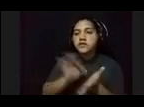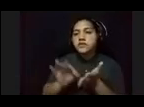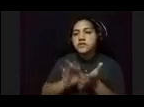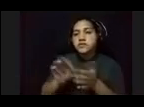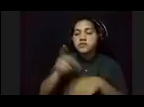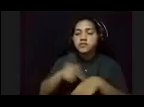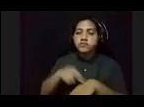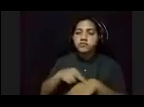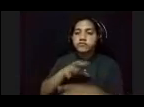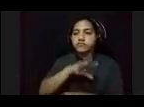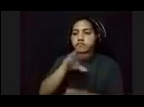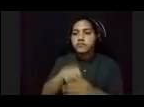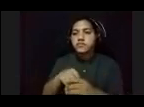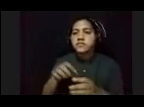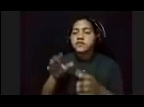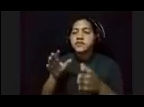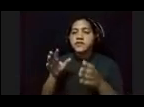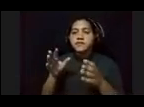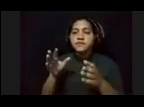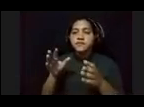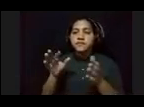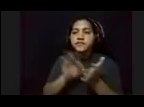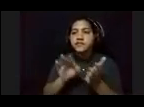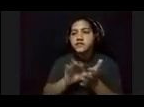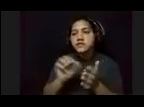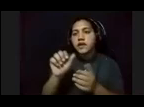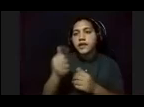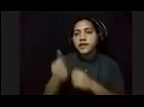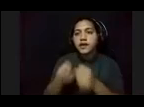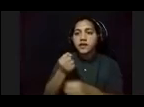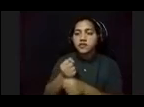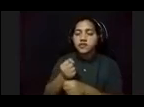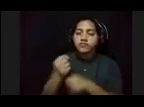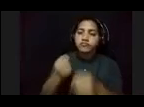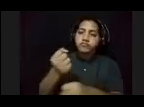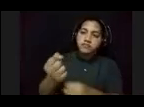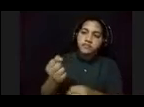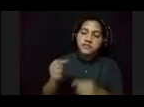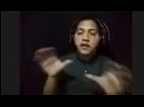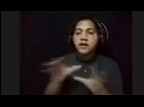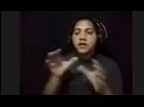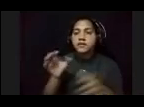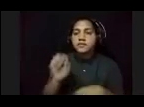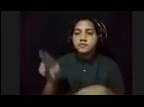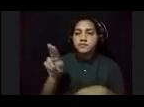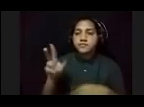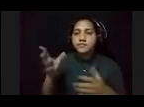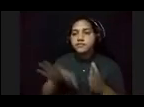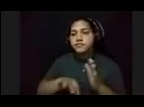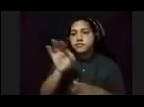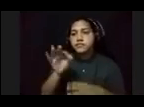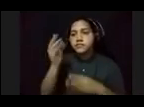quedaron integrados al censo decenal que realizan los Estados Unidos. Uno de los hallazgos de estos